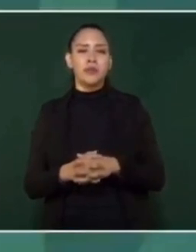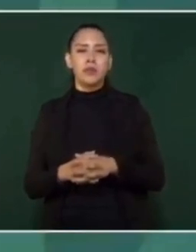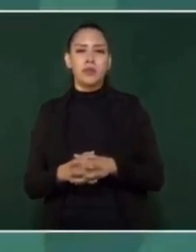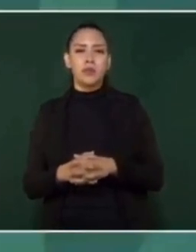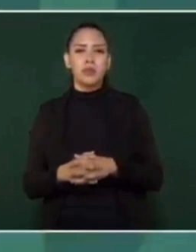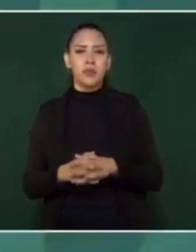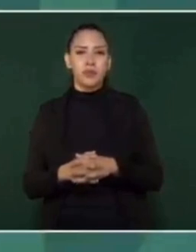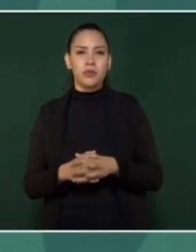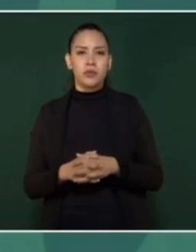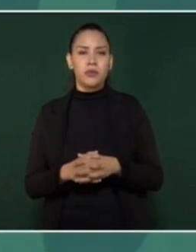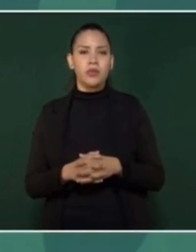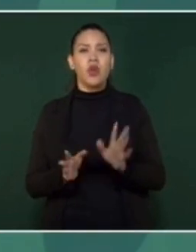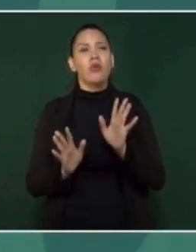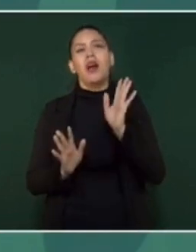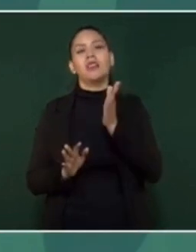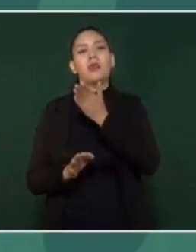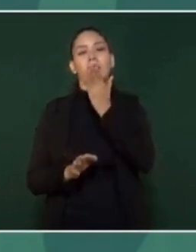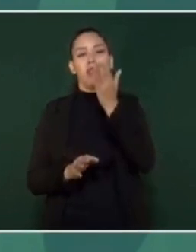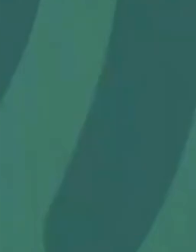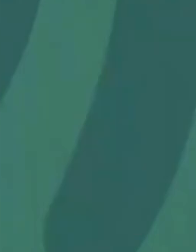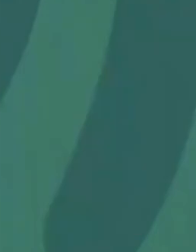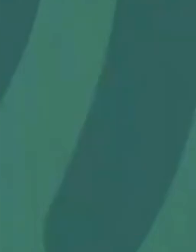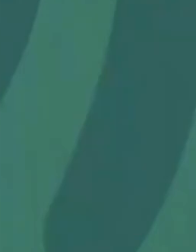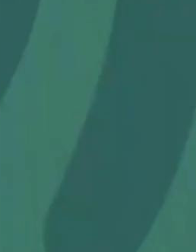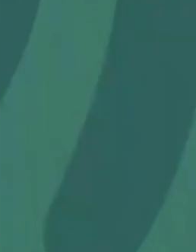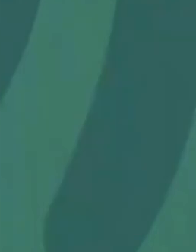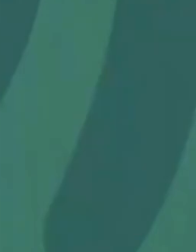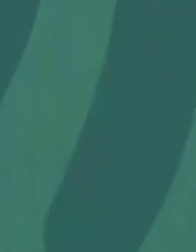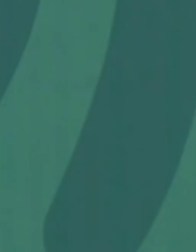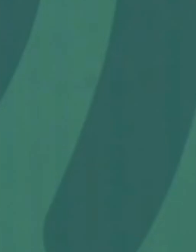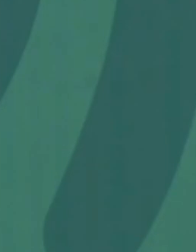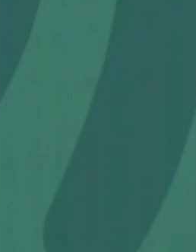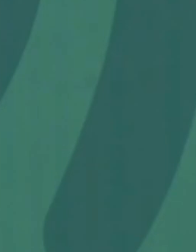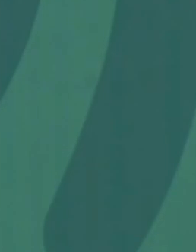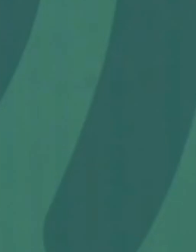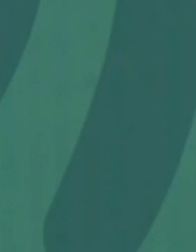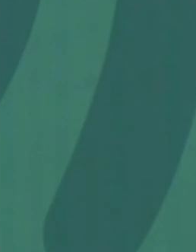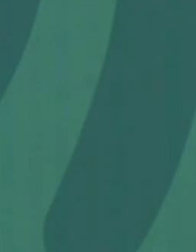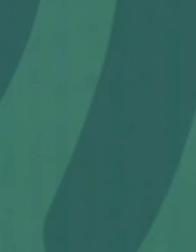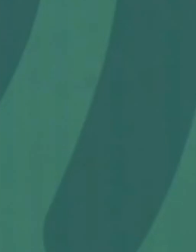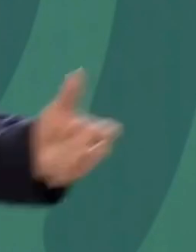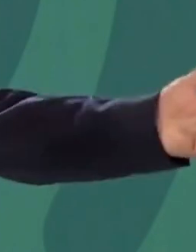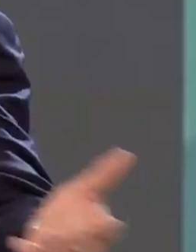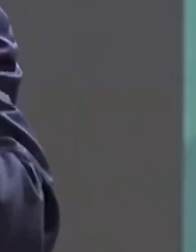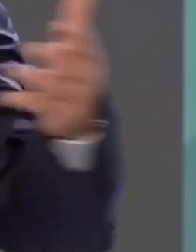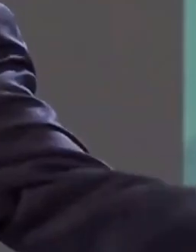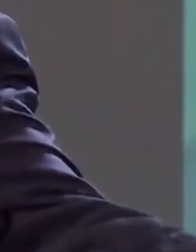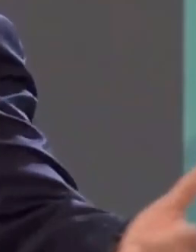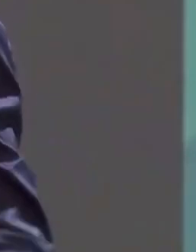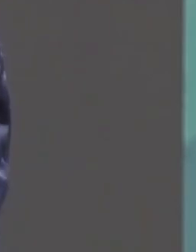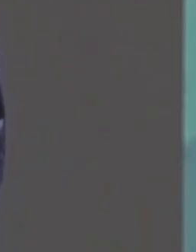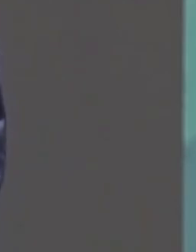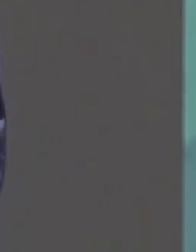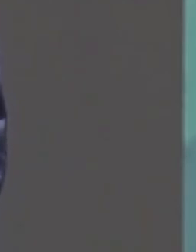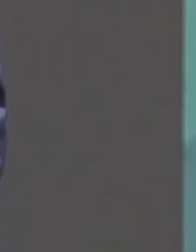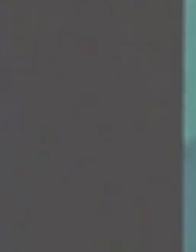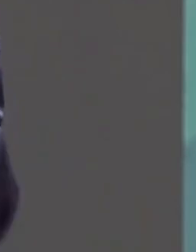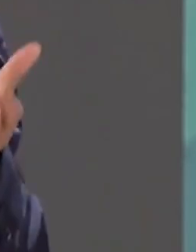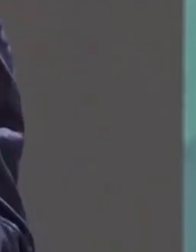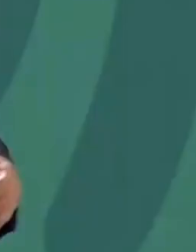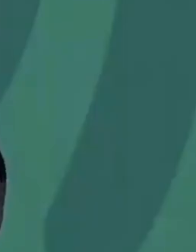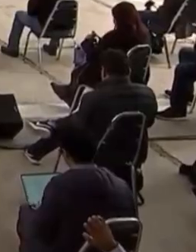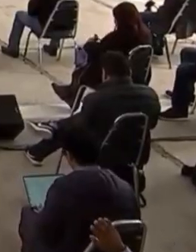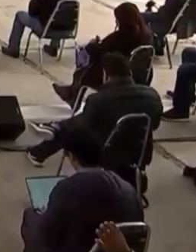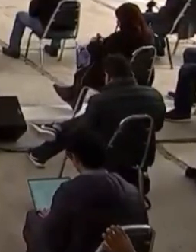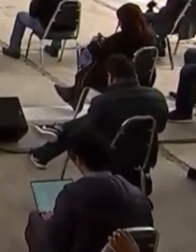el coloquialmente conocido chayote. Nada, esto es otra cosa. Entonces, ¿para qué